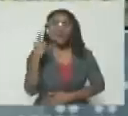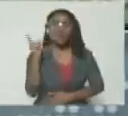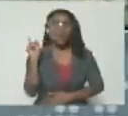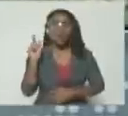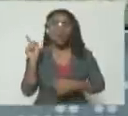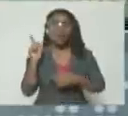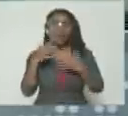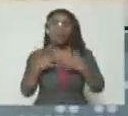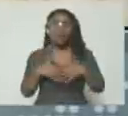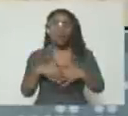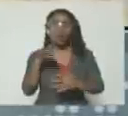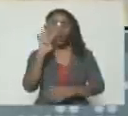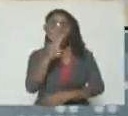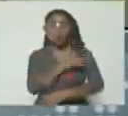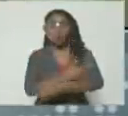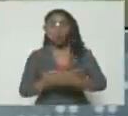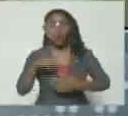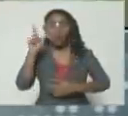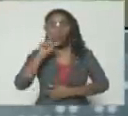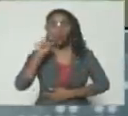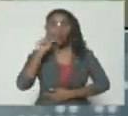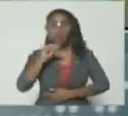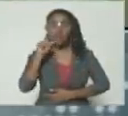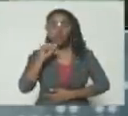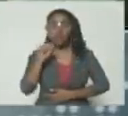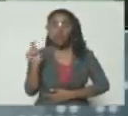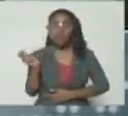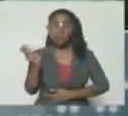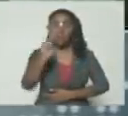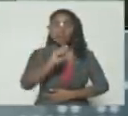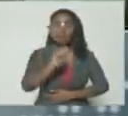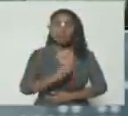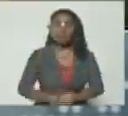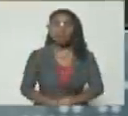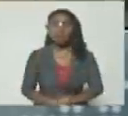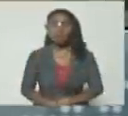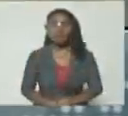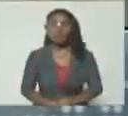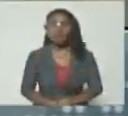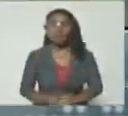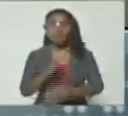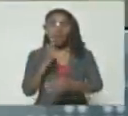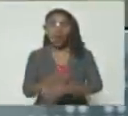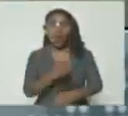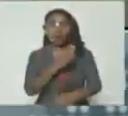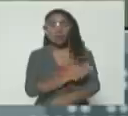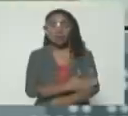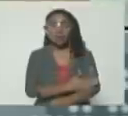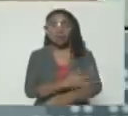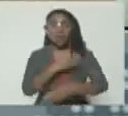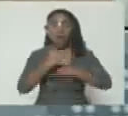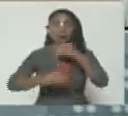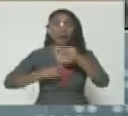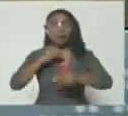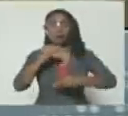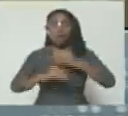produce 4.000.000 de pollitos al mes. Antes importábamos